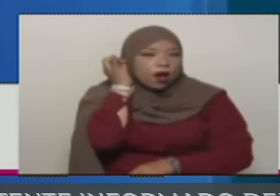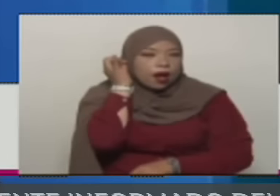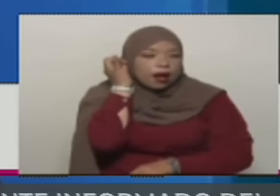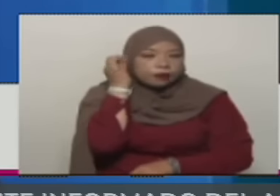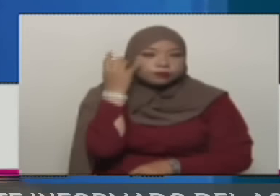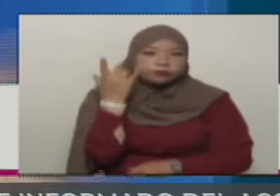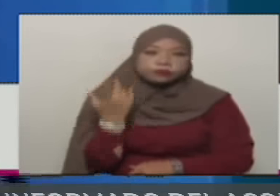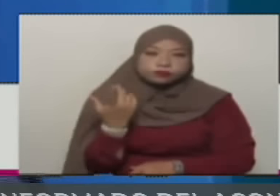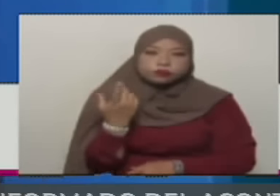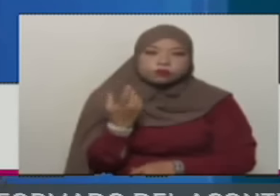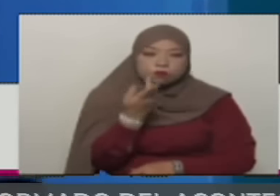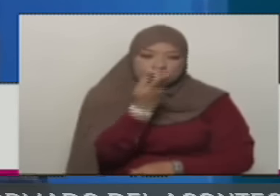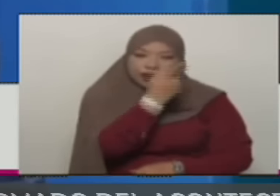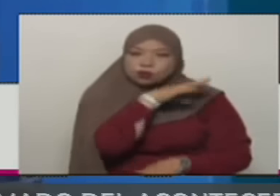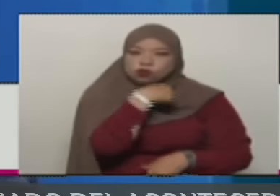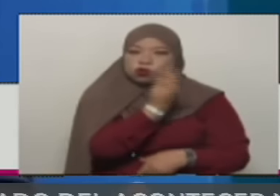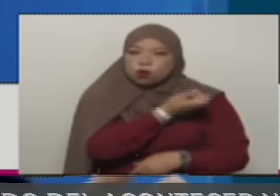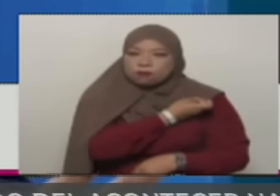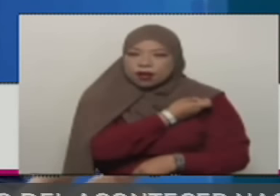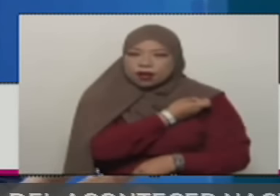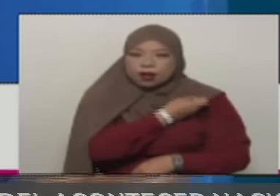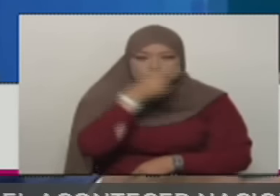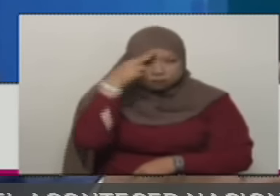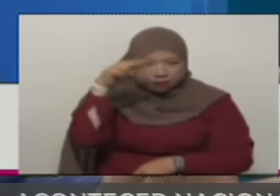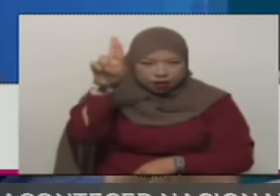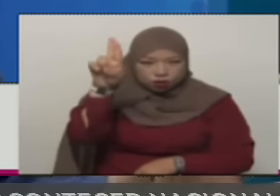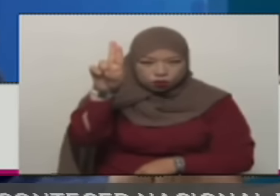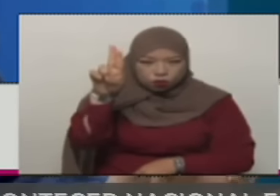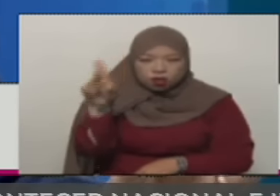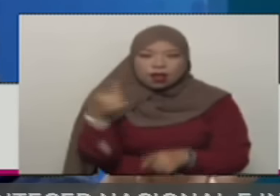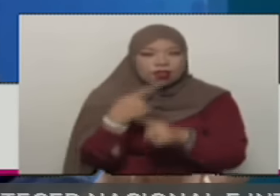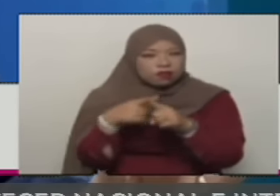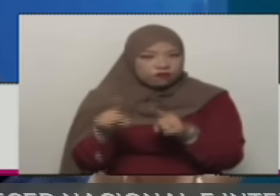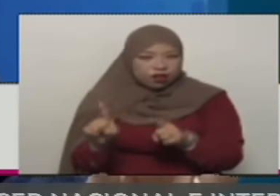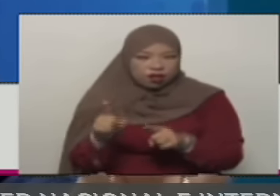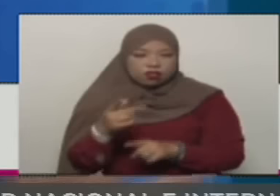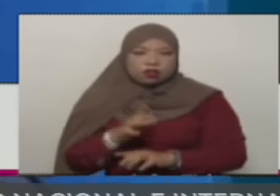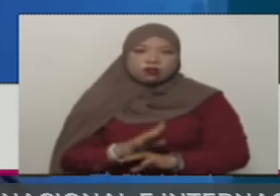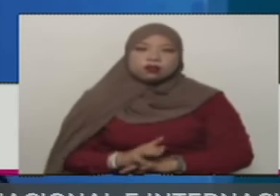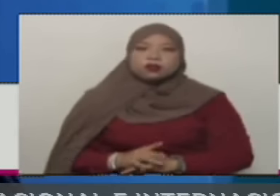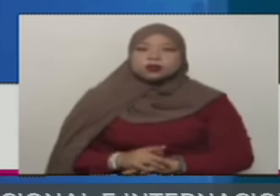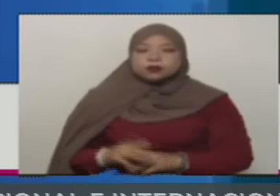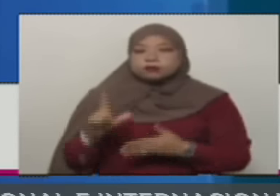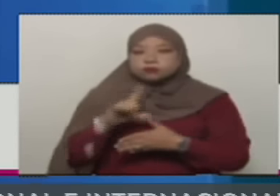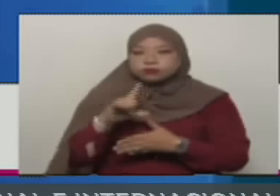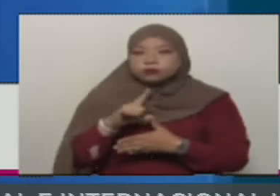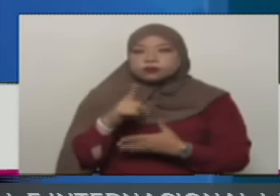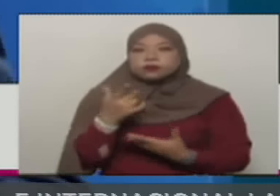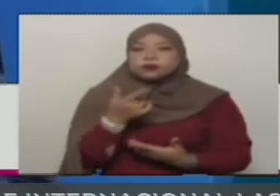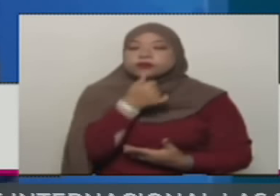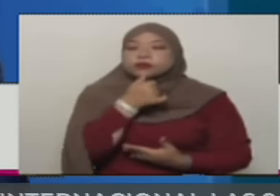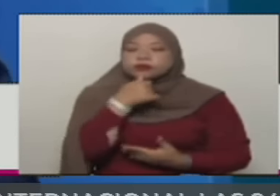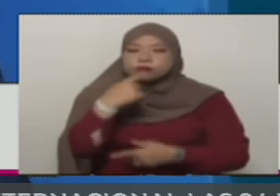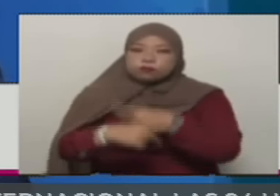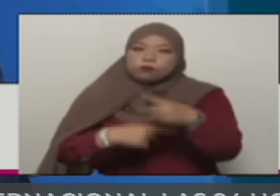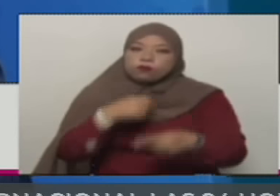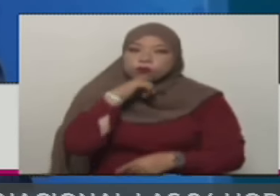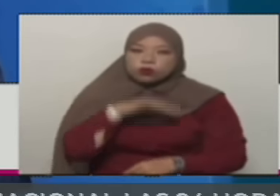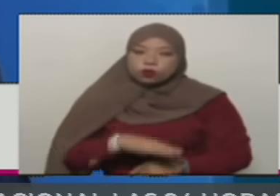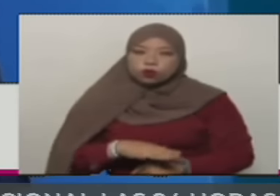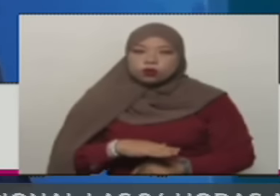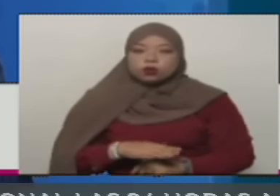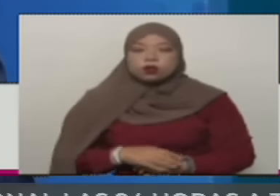Caribe, aunque todos somos hermanos, somos latinoamericanos, ¿verdad? Pero cada quien tiene su proceso histórico,